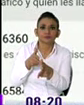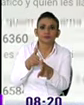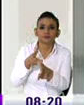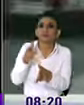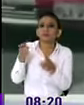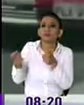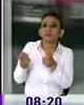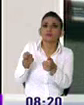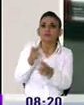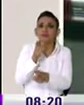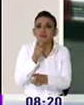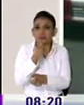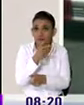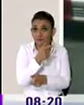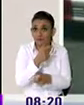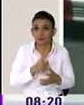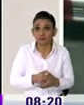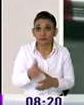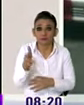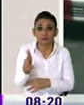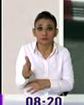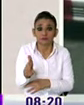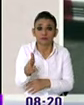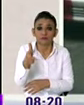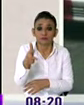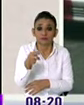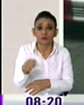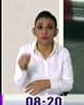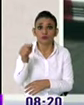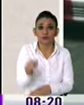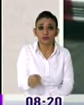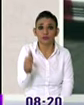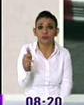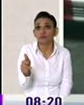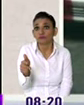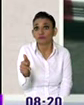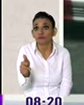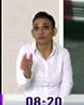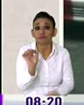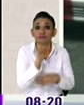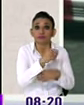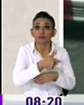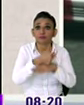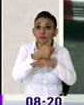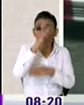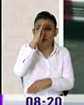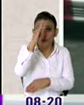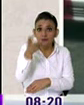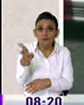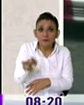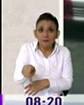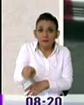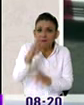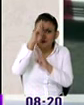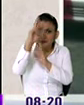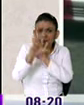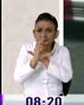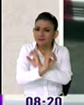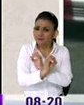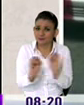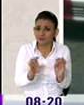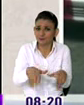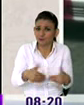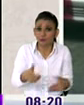ellos. Lindo, ¿no? No estacionar, y miren dónde se estaciona. También la autoridad de la Policía Nacional, muchas veces, por